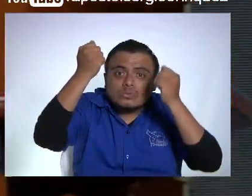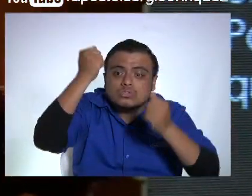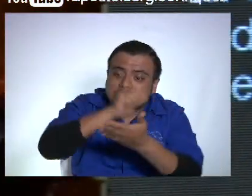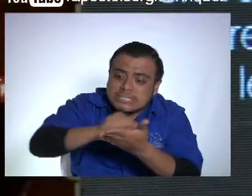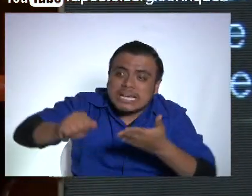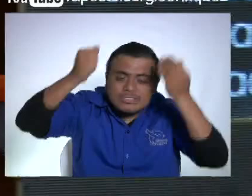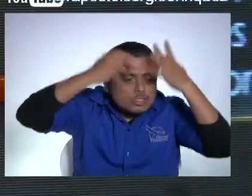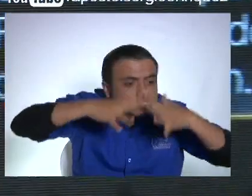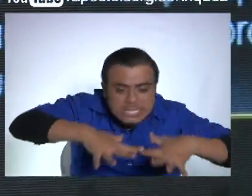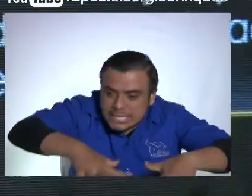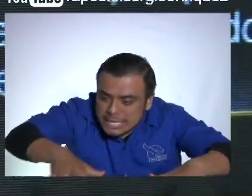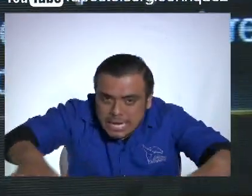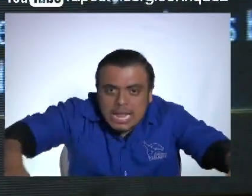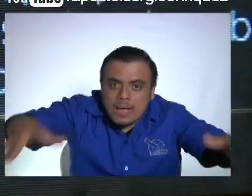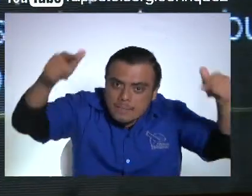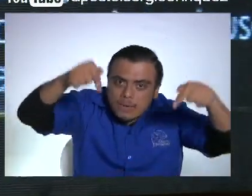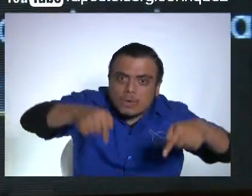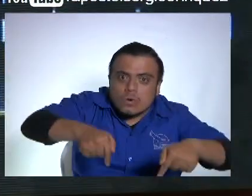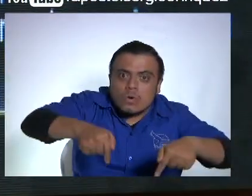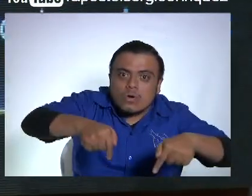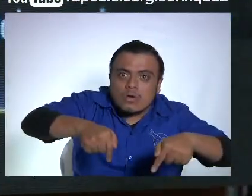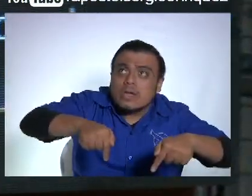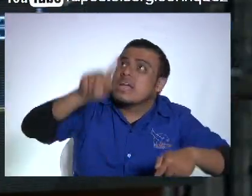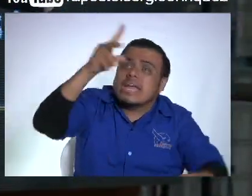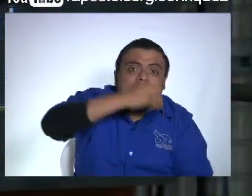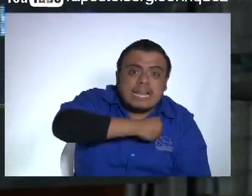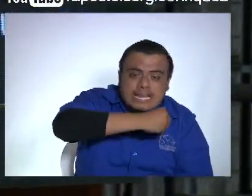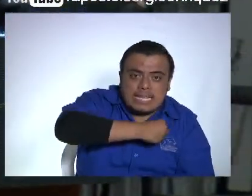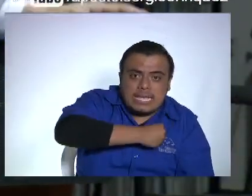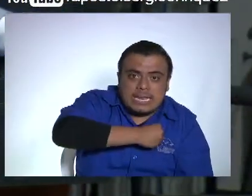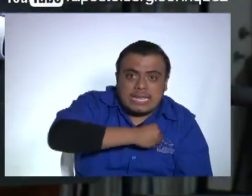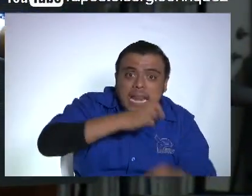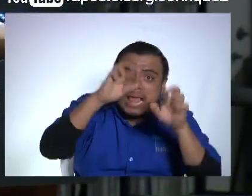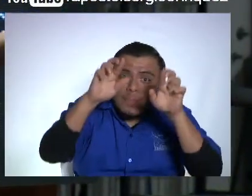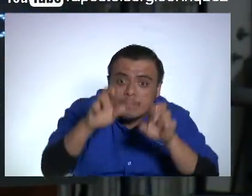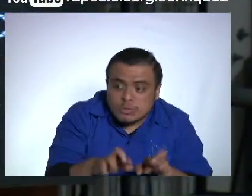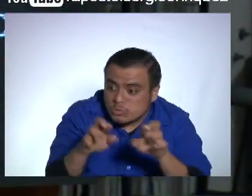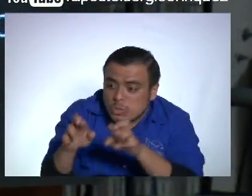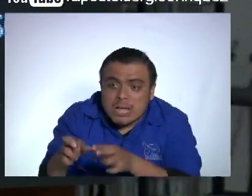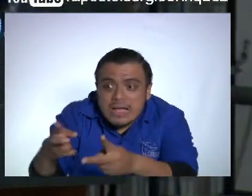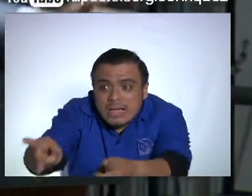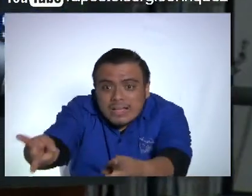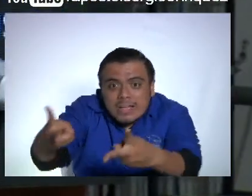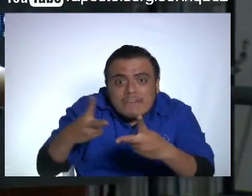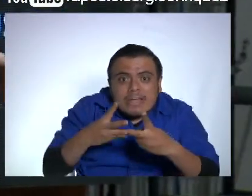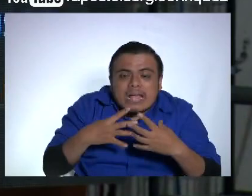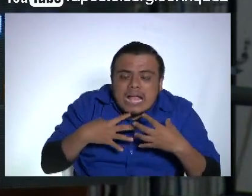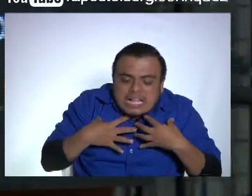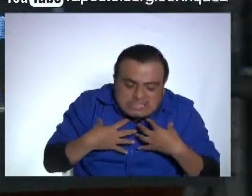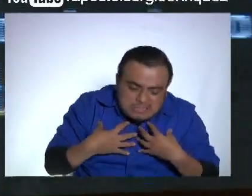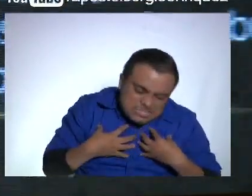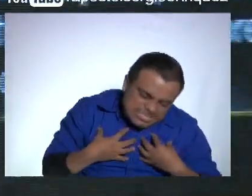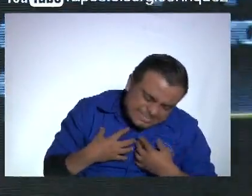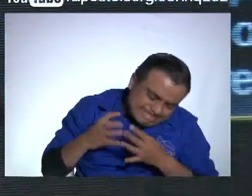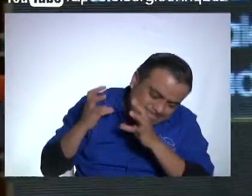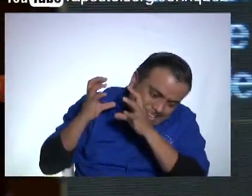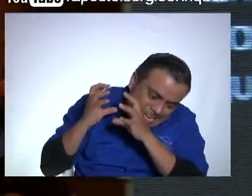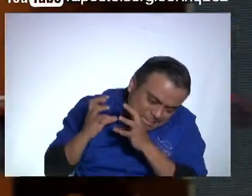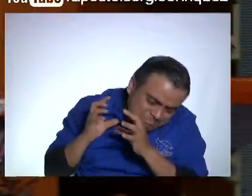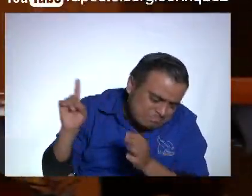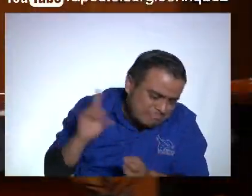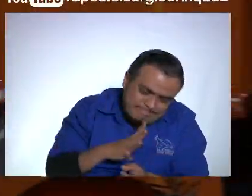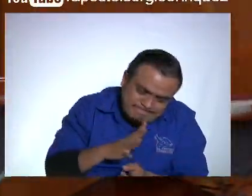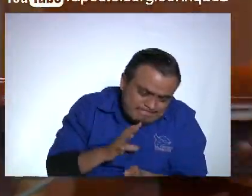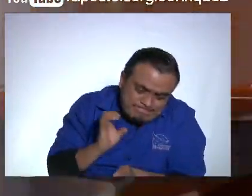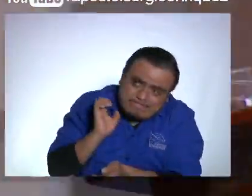Y quiere que los que vengan cansados, cargados, sin esperanza,